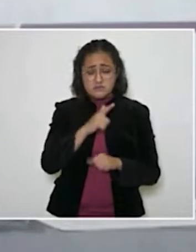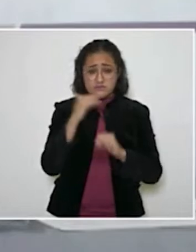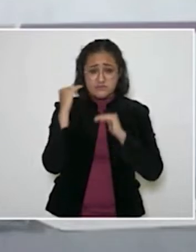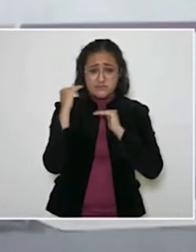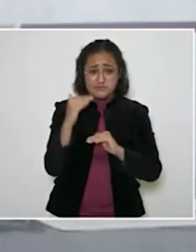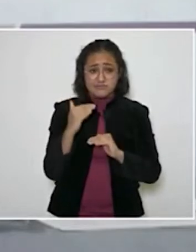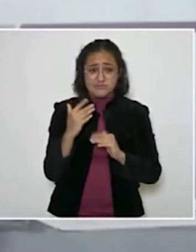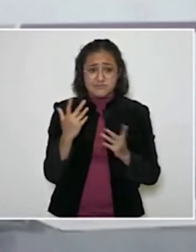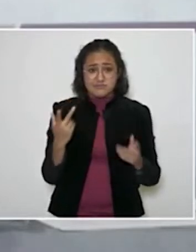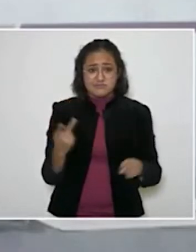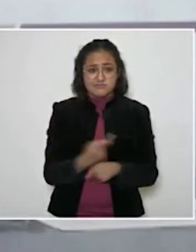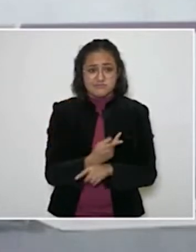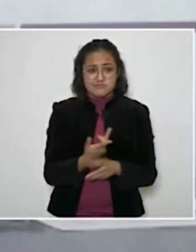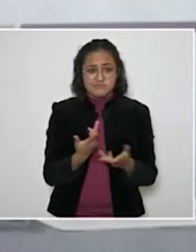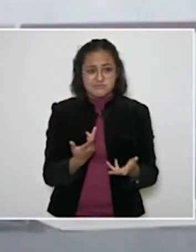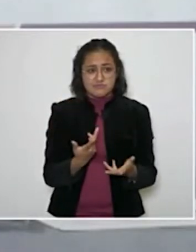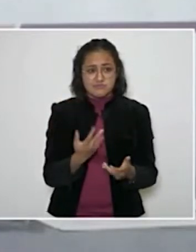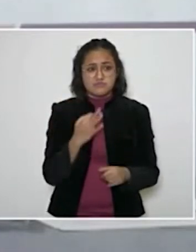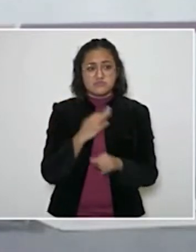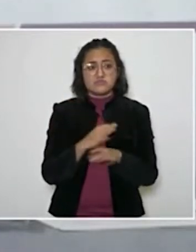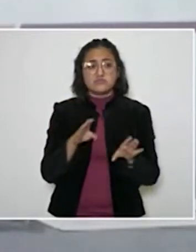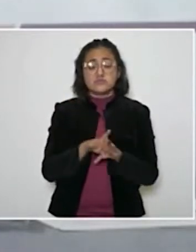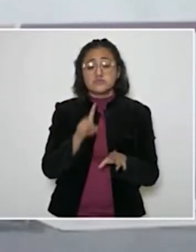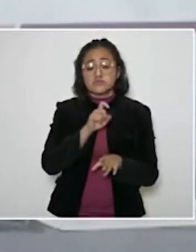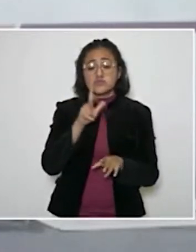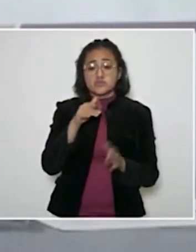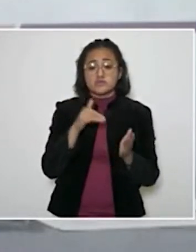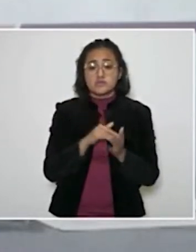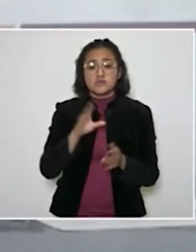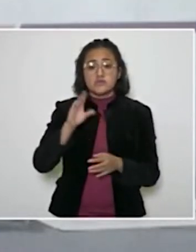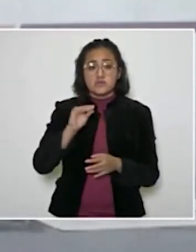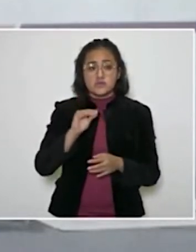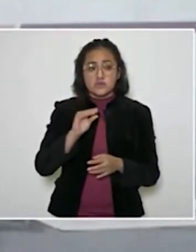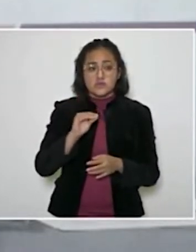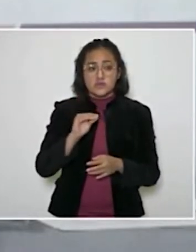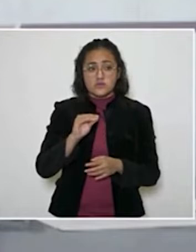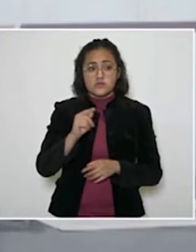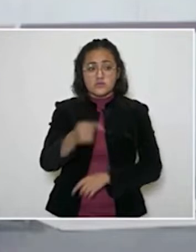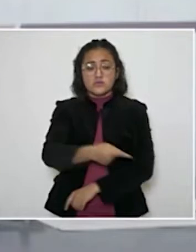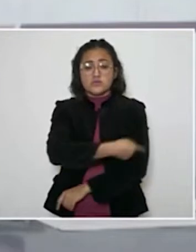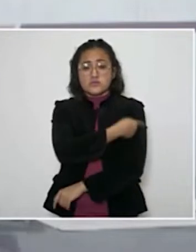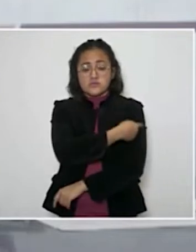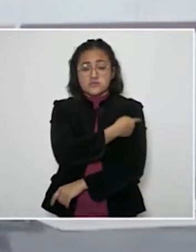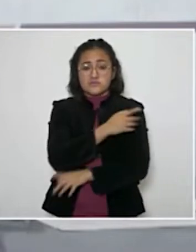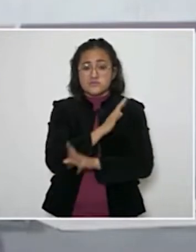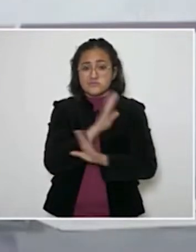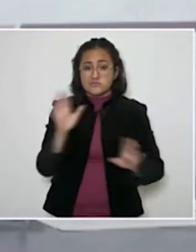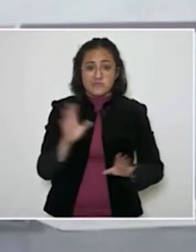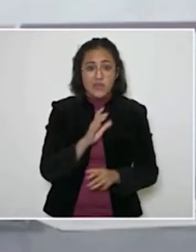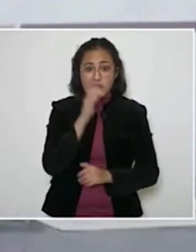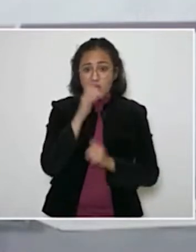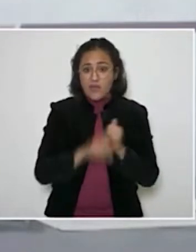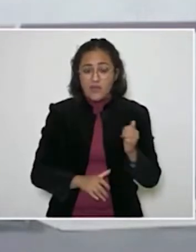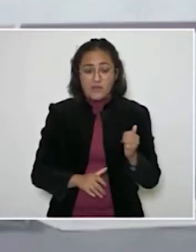ayer lo rebasamos, gobernador. Llegamos a las 108.090 vacunas